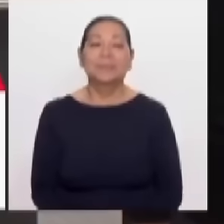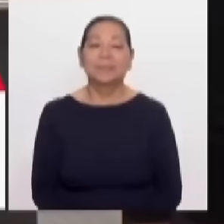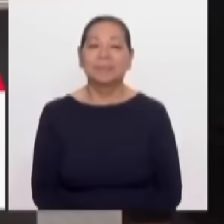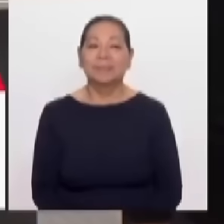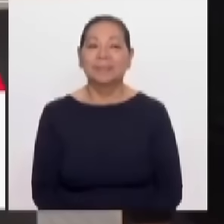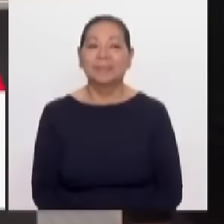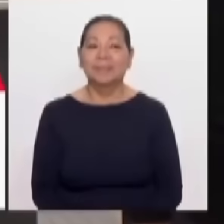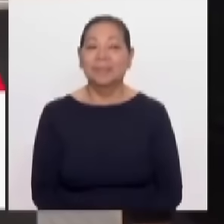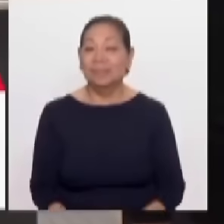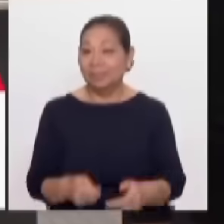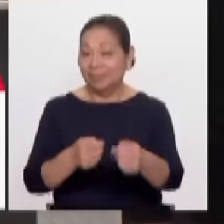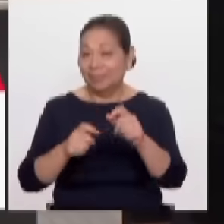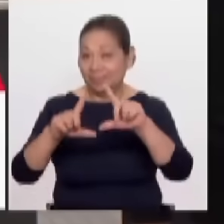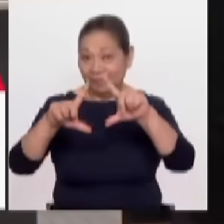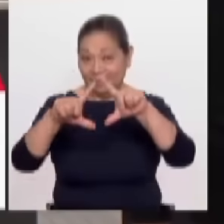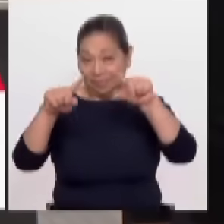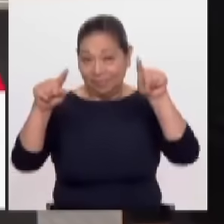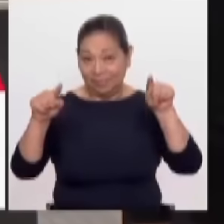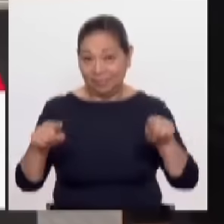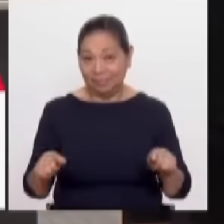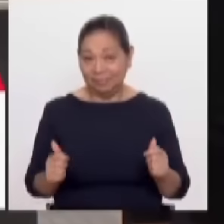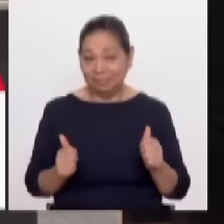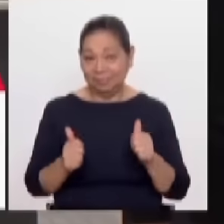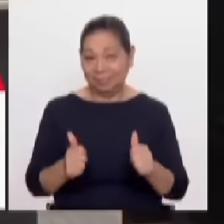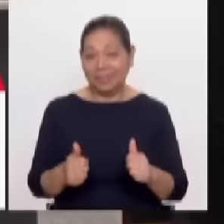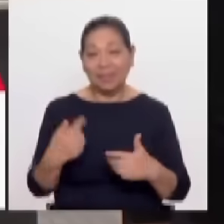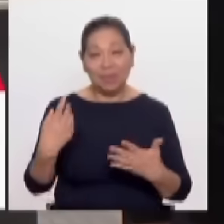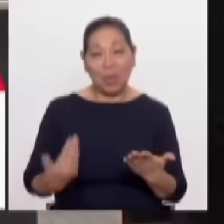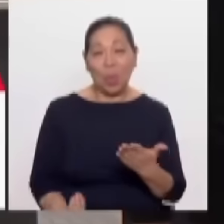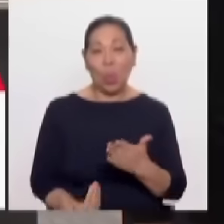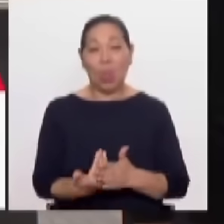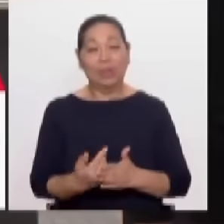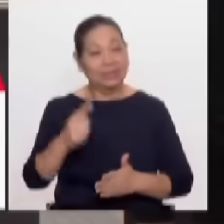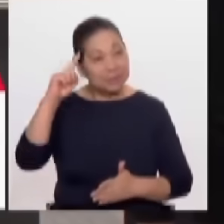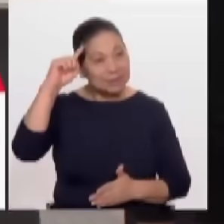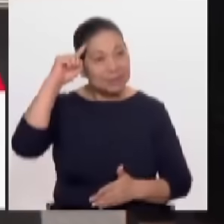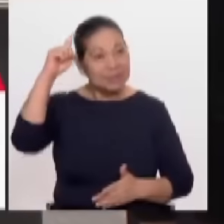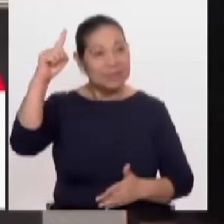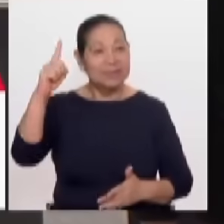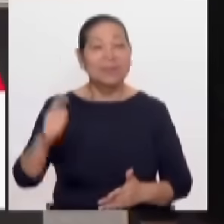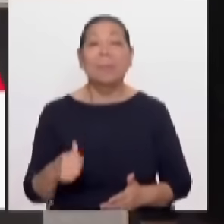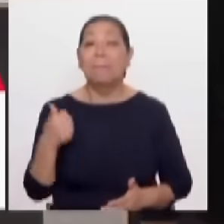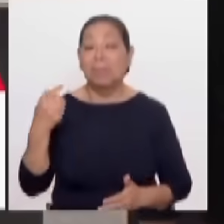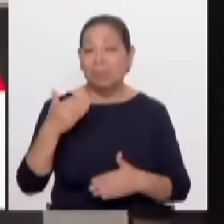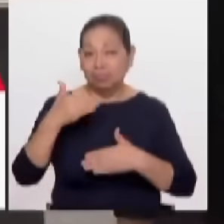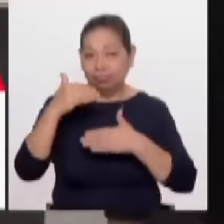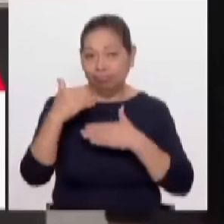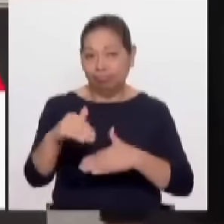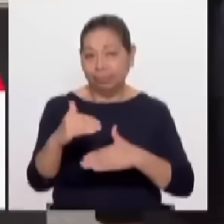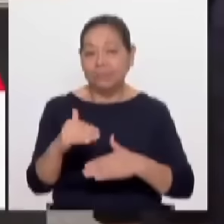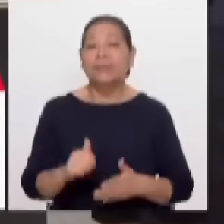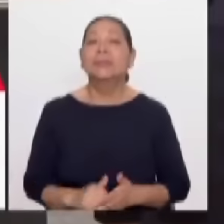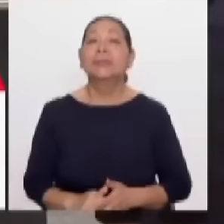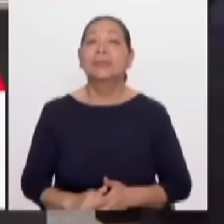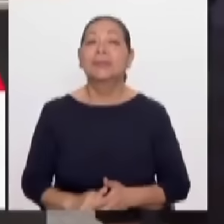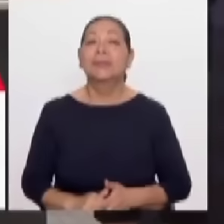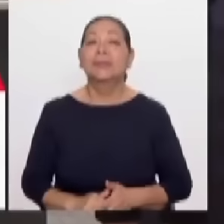Con la develación de la placa se da por inaugurada este primer tramo